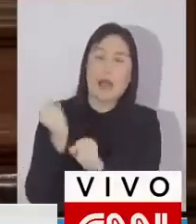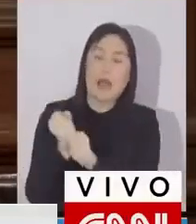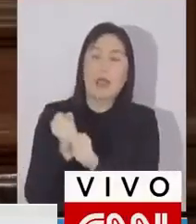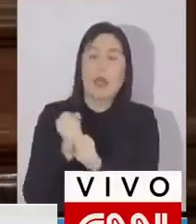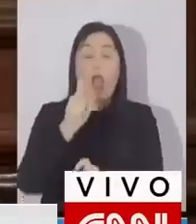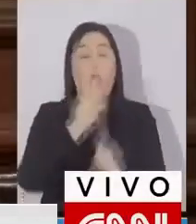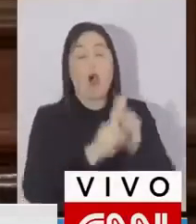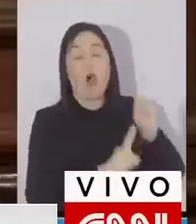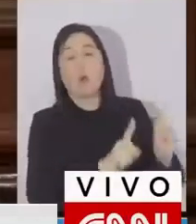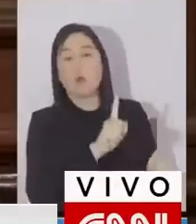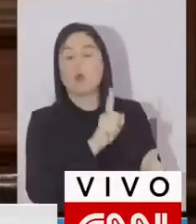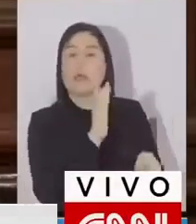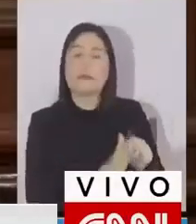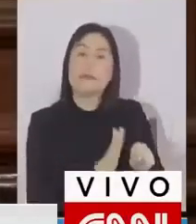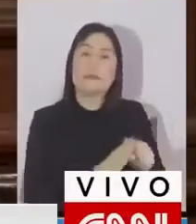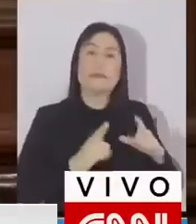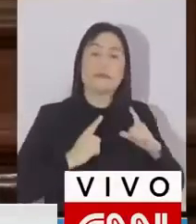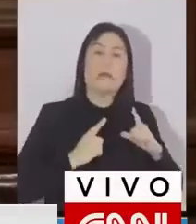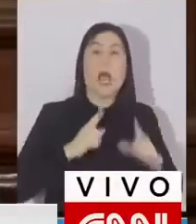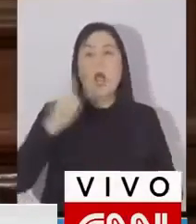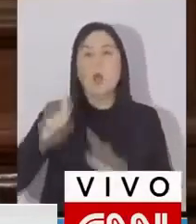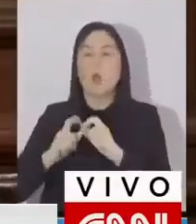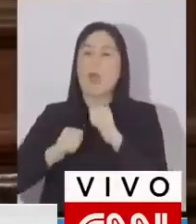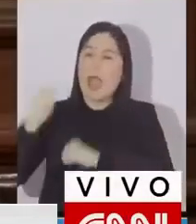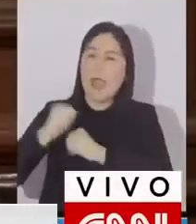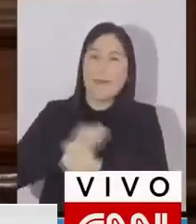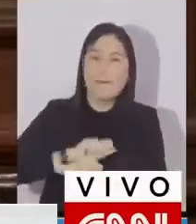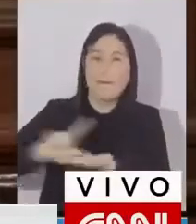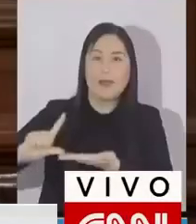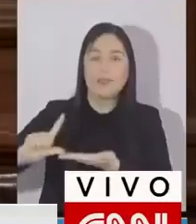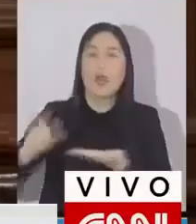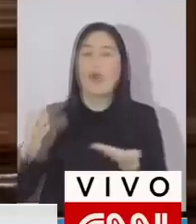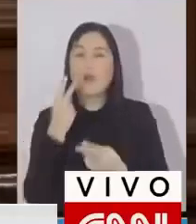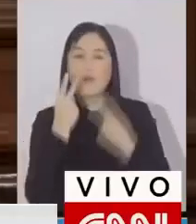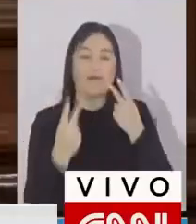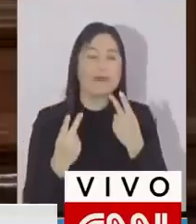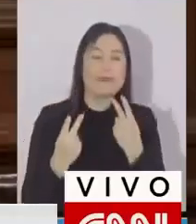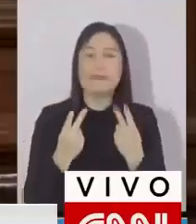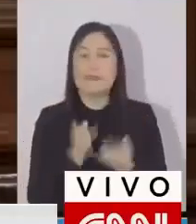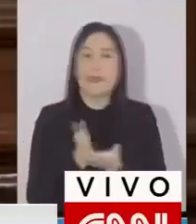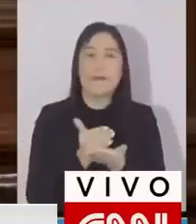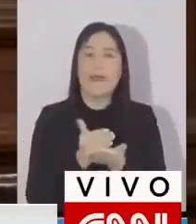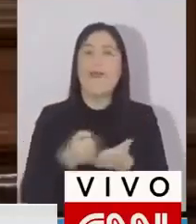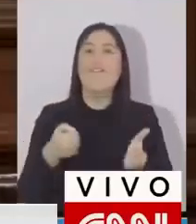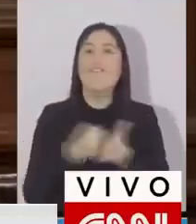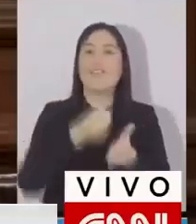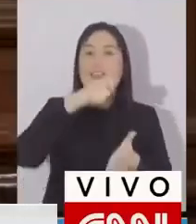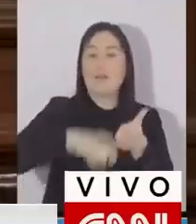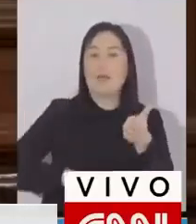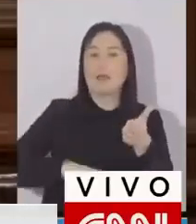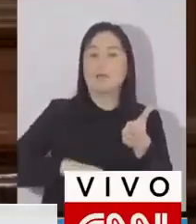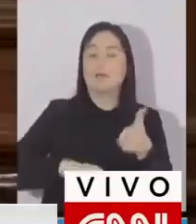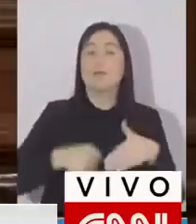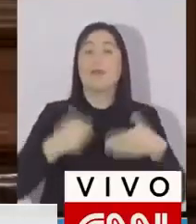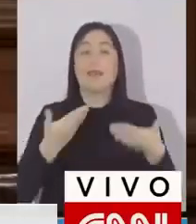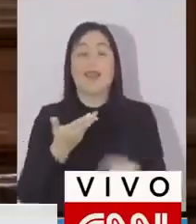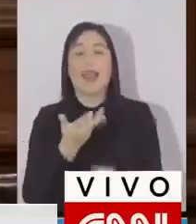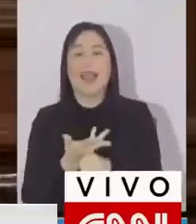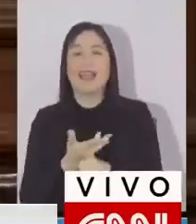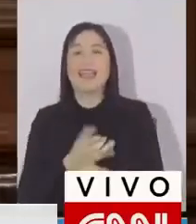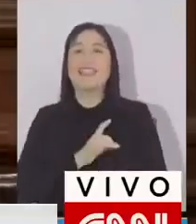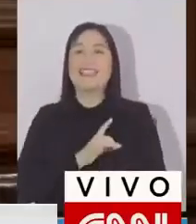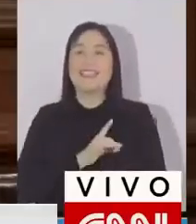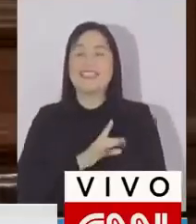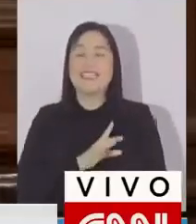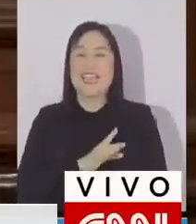algunos emprendiendo o viendo cómo llegar a fin de mes hay chilenos que son víctimas del terrorismo chilenos